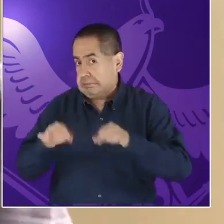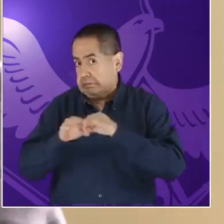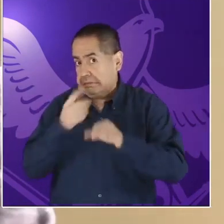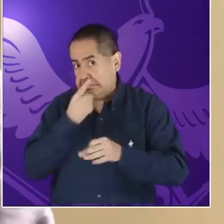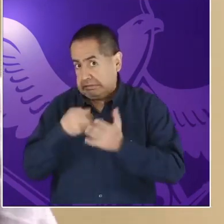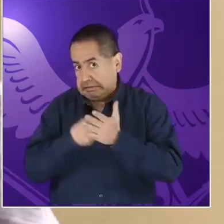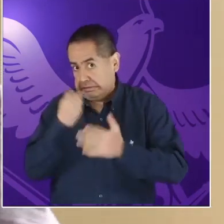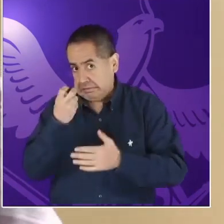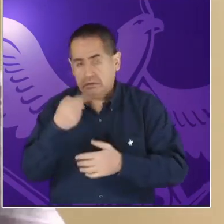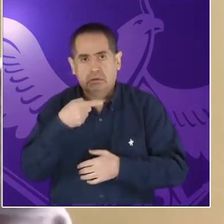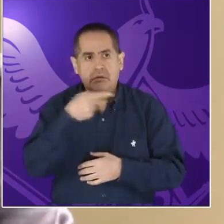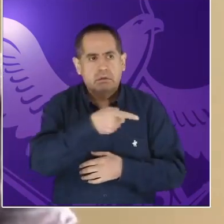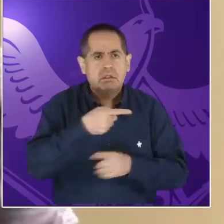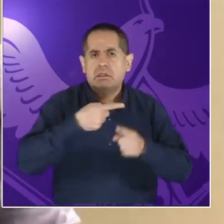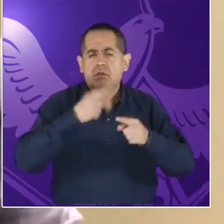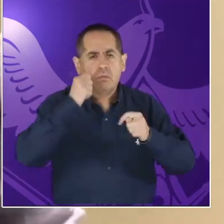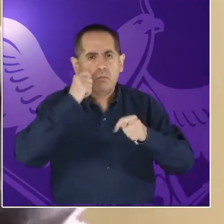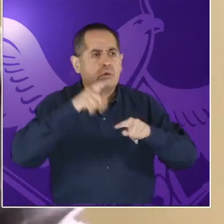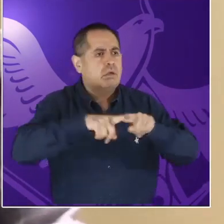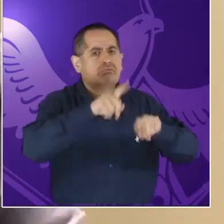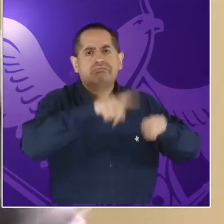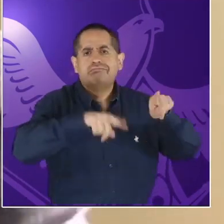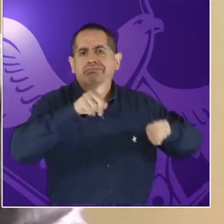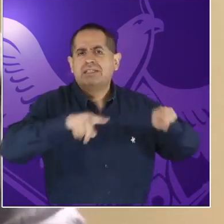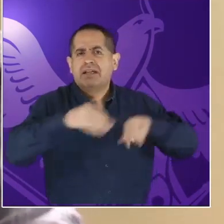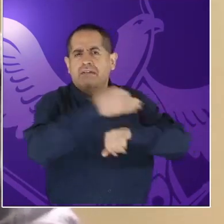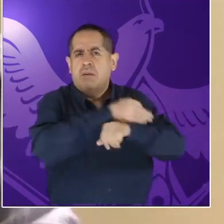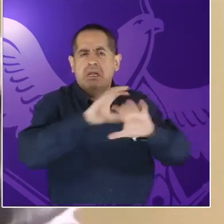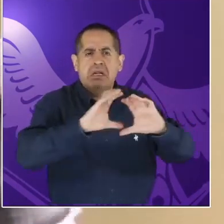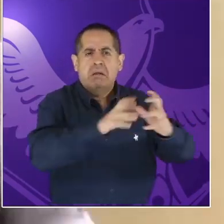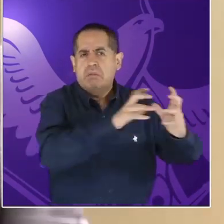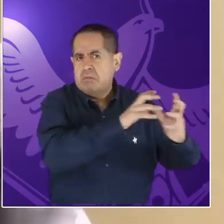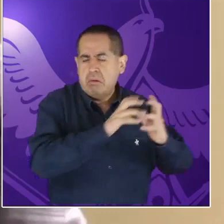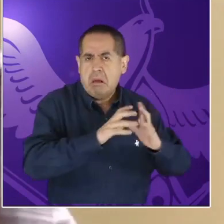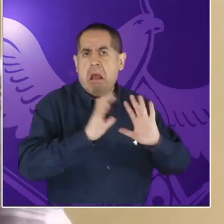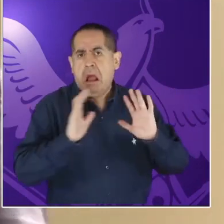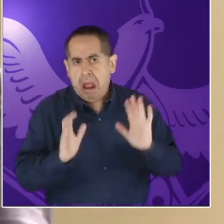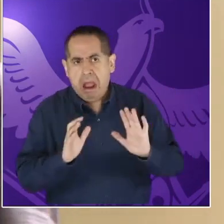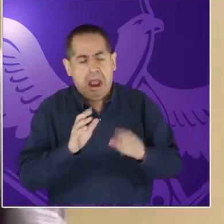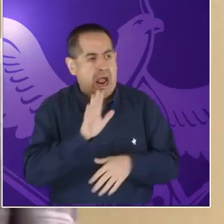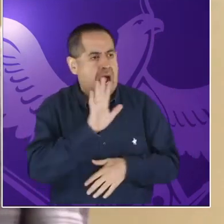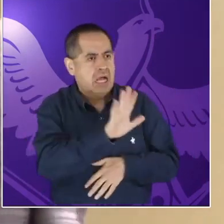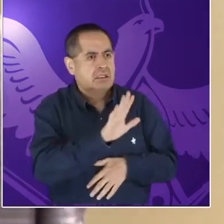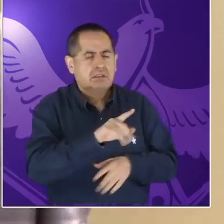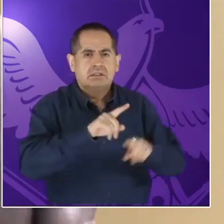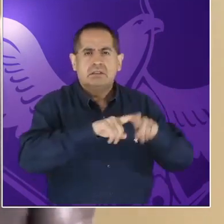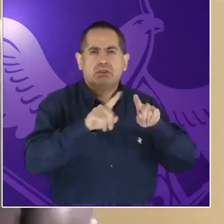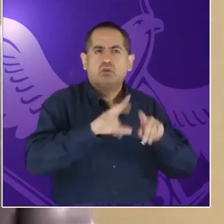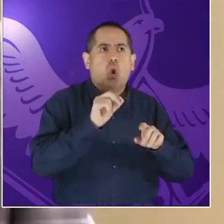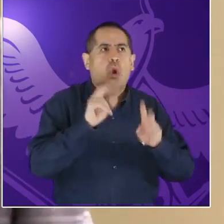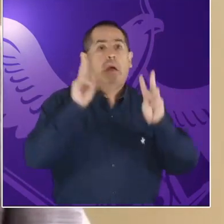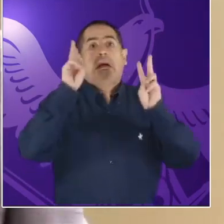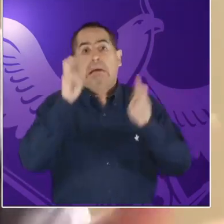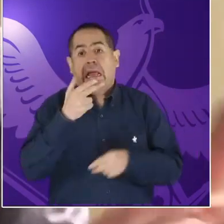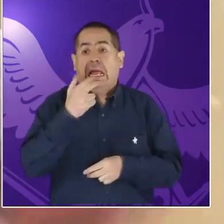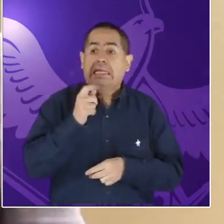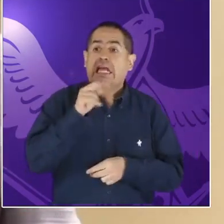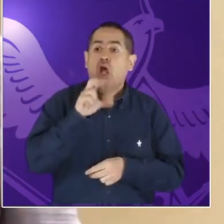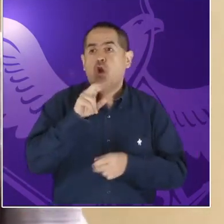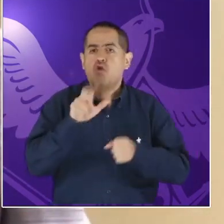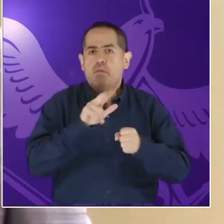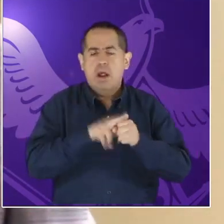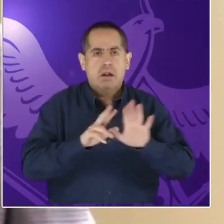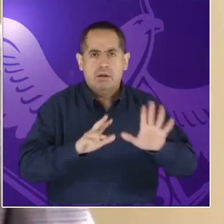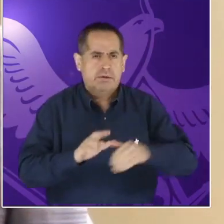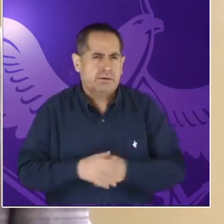es importantísimo, a pesar de las configuraciones distintas de familia en las que prevalece un modelo más heteronormado. Esas cargas